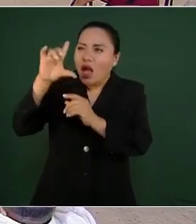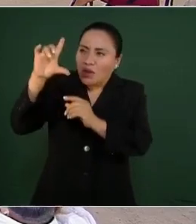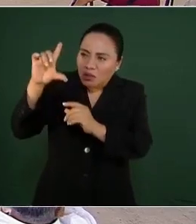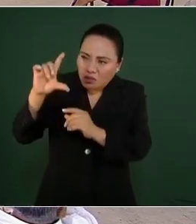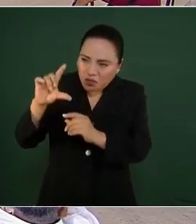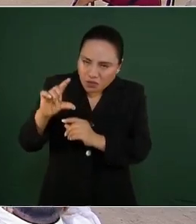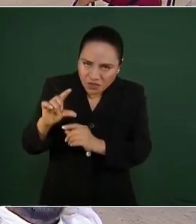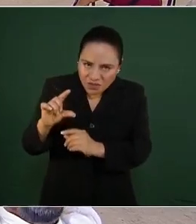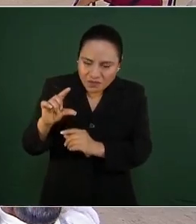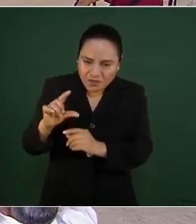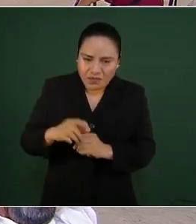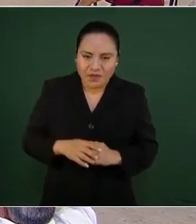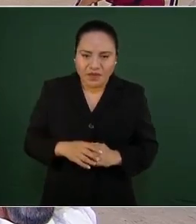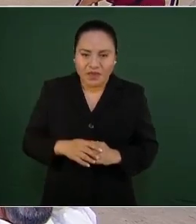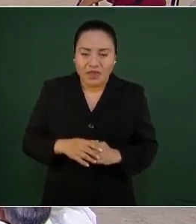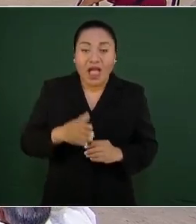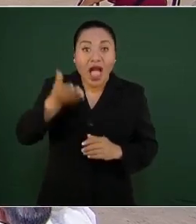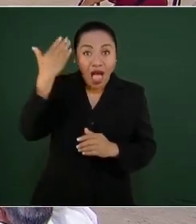porque lo encontramos acá,